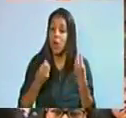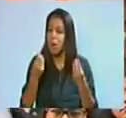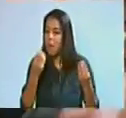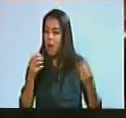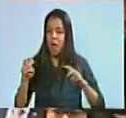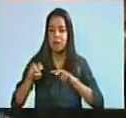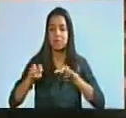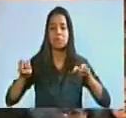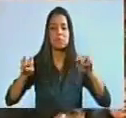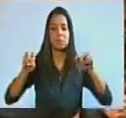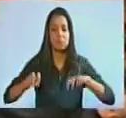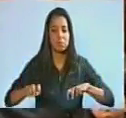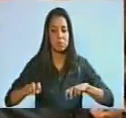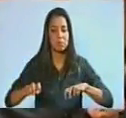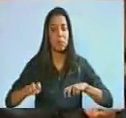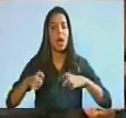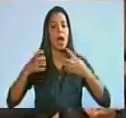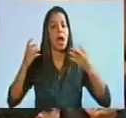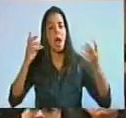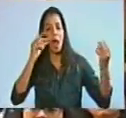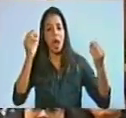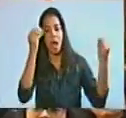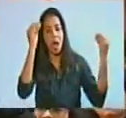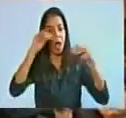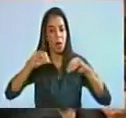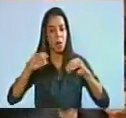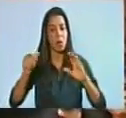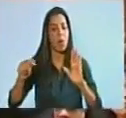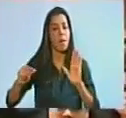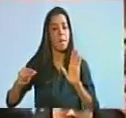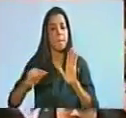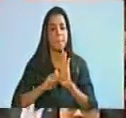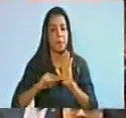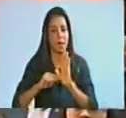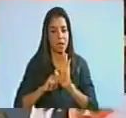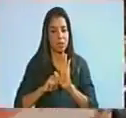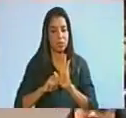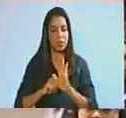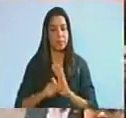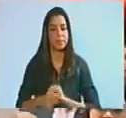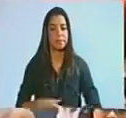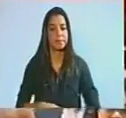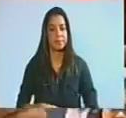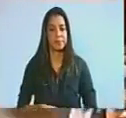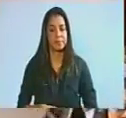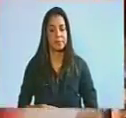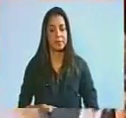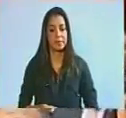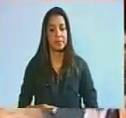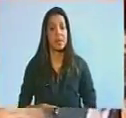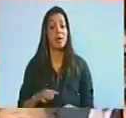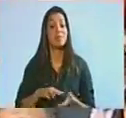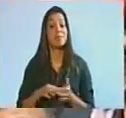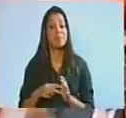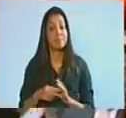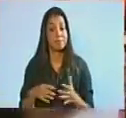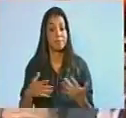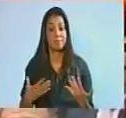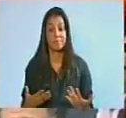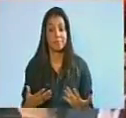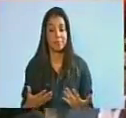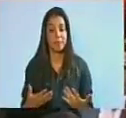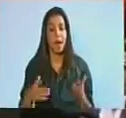venezolano, concurran a la mesa de los precios acordados para el establecimiento de ellos. De manera que